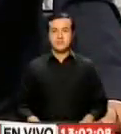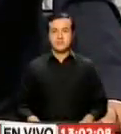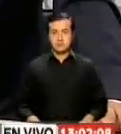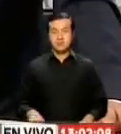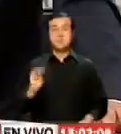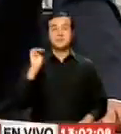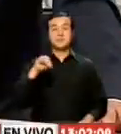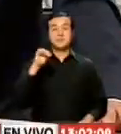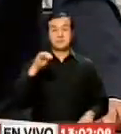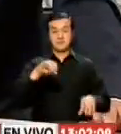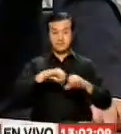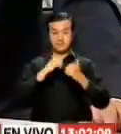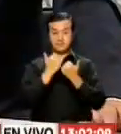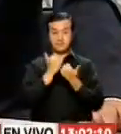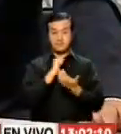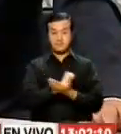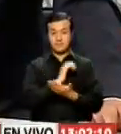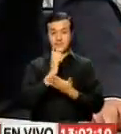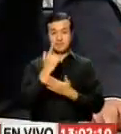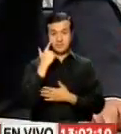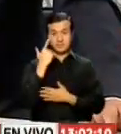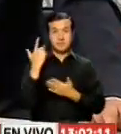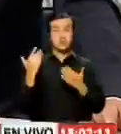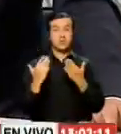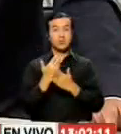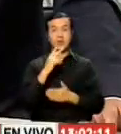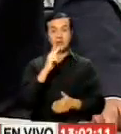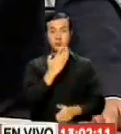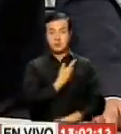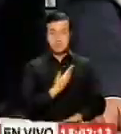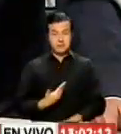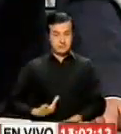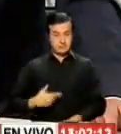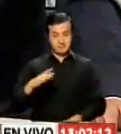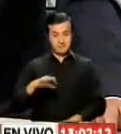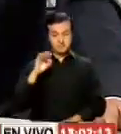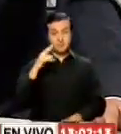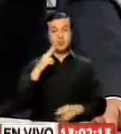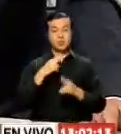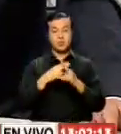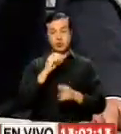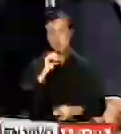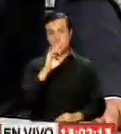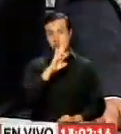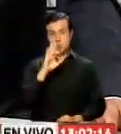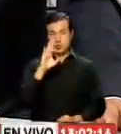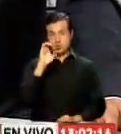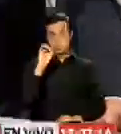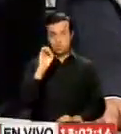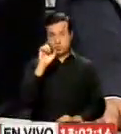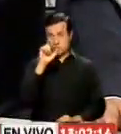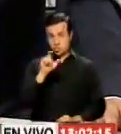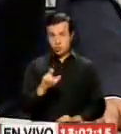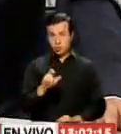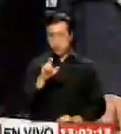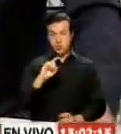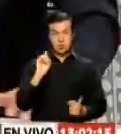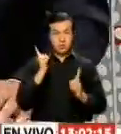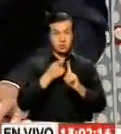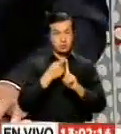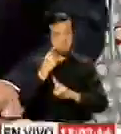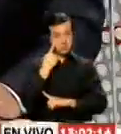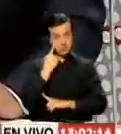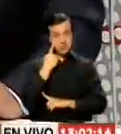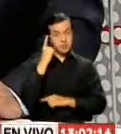Este martes, el Pleno de la Asamblea Nacional debe designar un nuevo vicepresidente. El nombre de Otto Sonnenhausner, quien encabeza la terna,